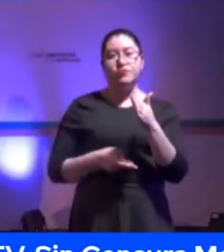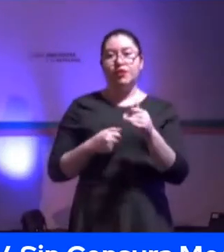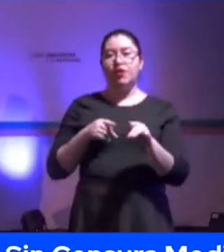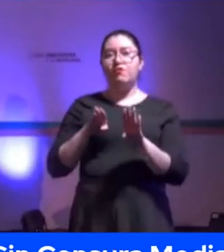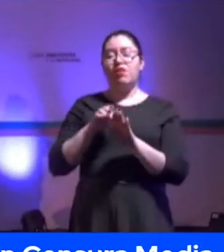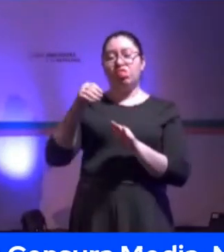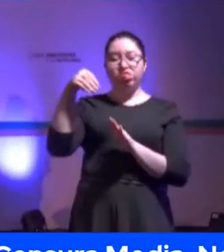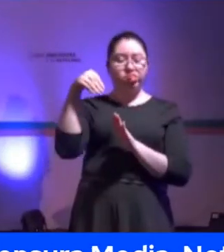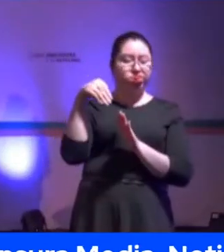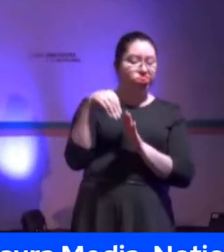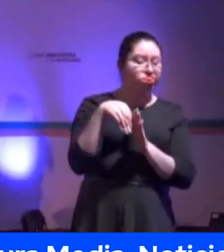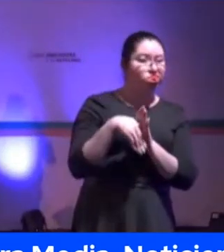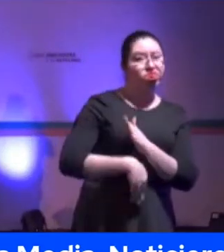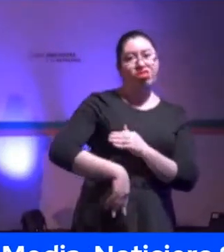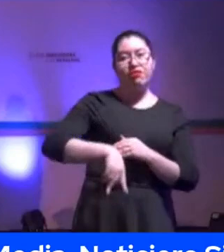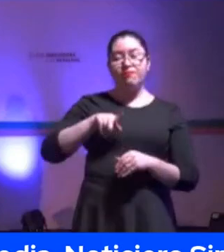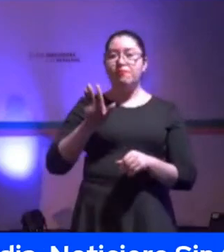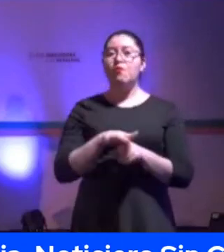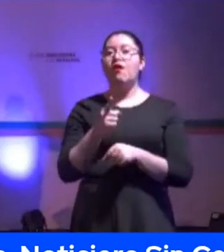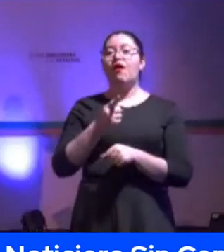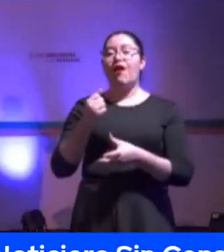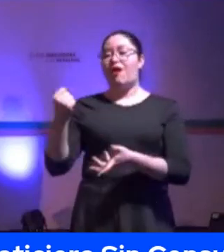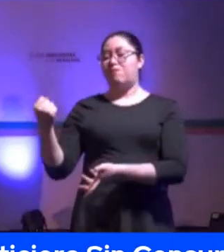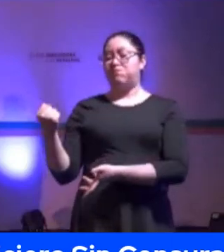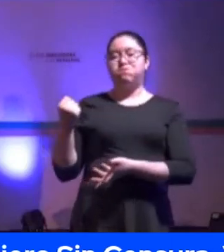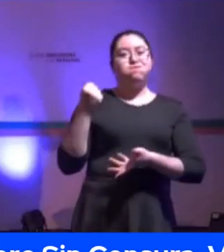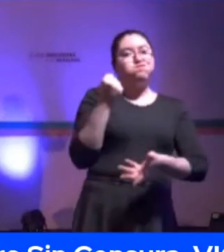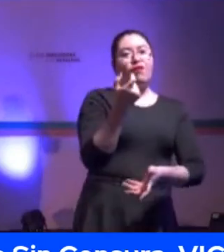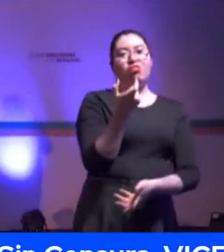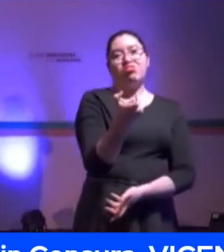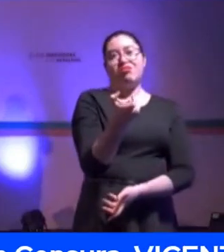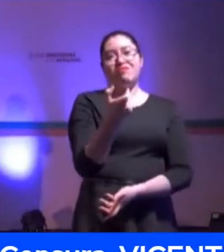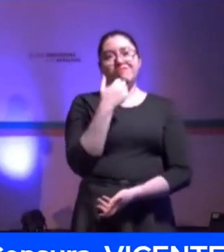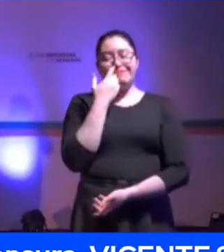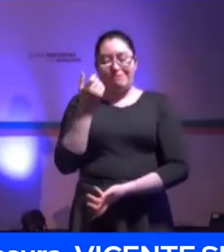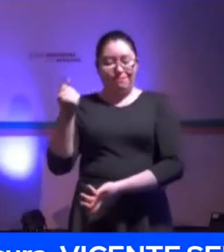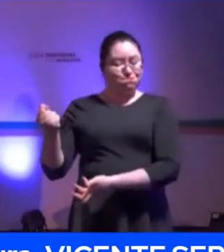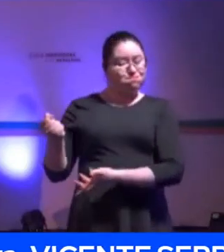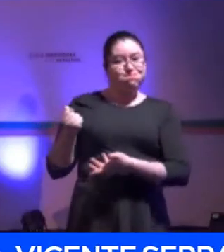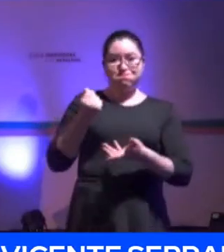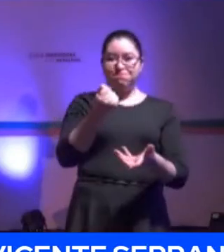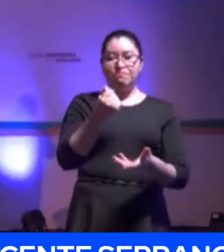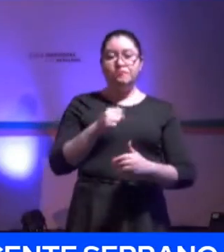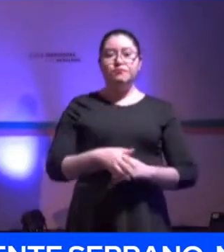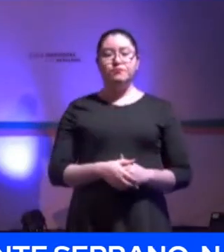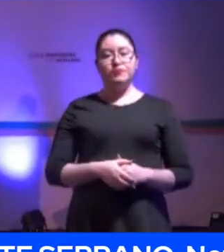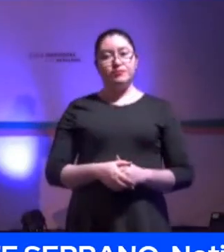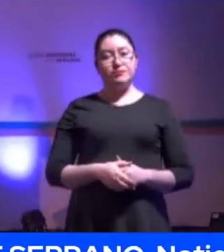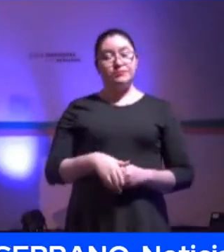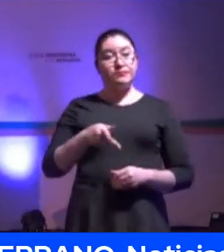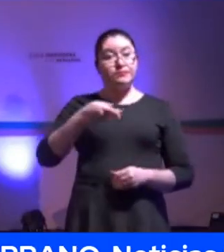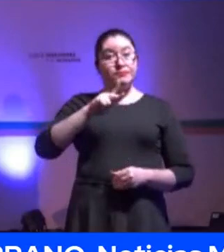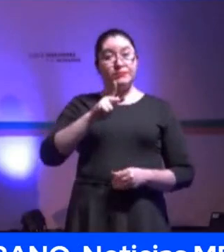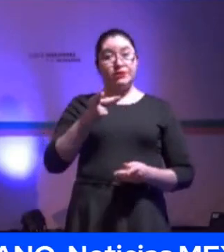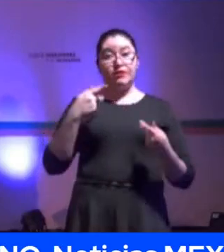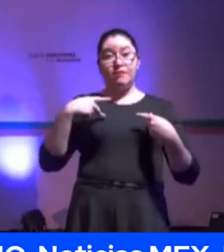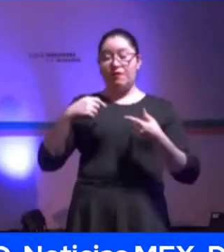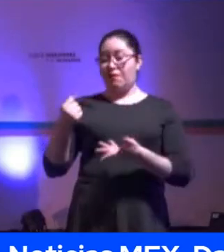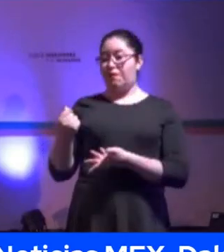al fango a cambio de monedas, a cambio de dinero. Y en cambio, los que